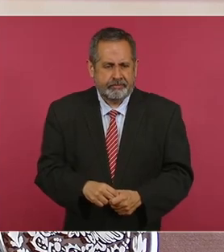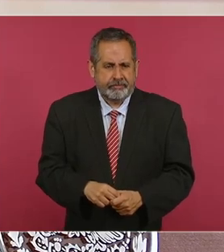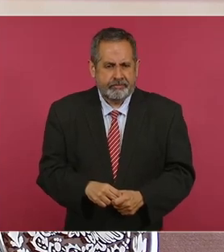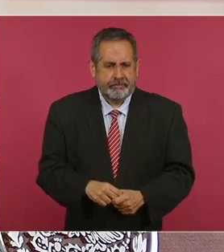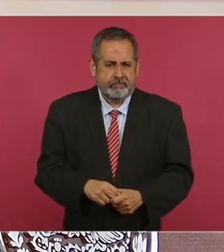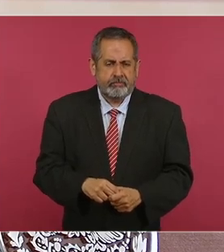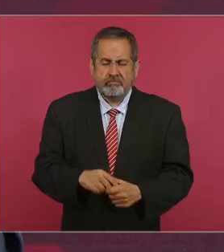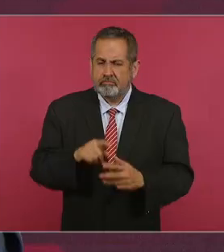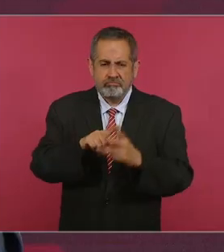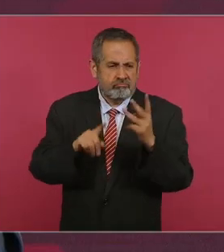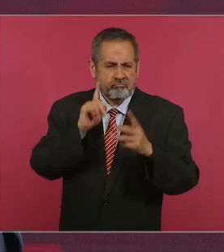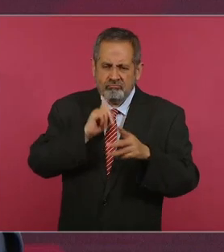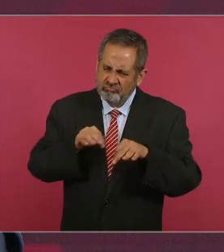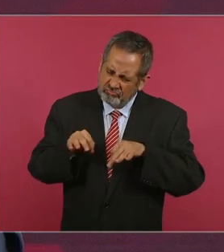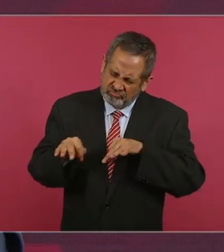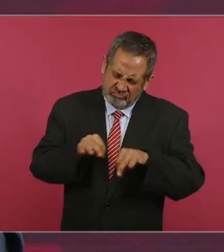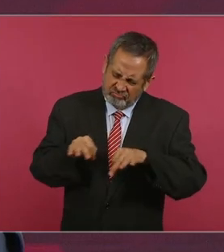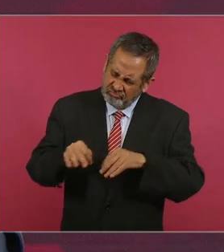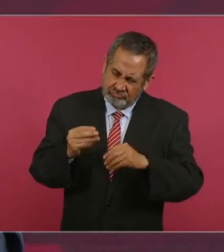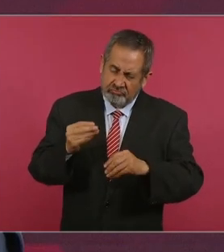es muy trabajadora,